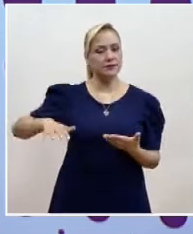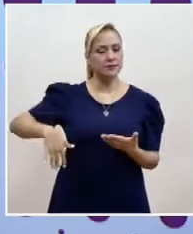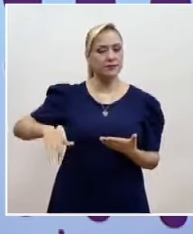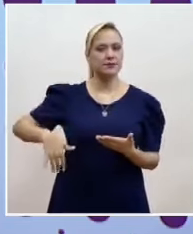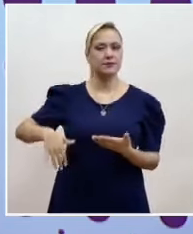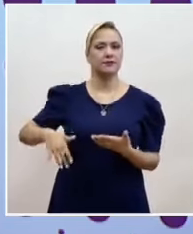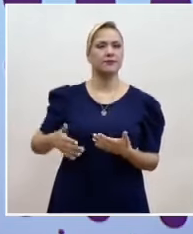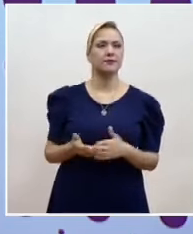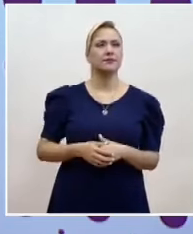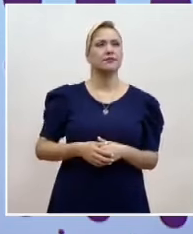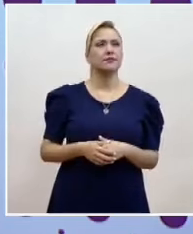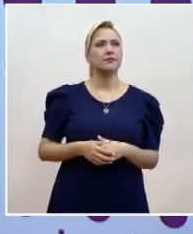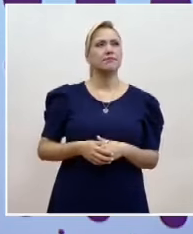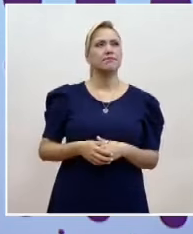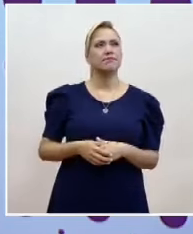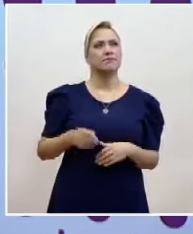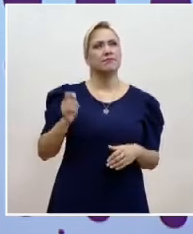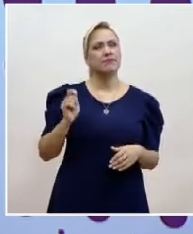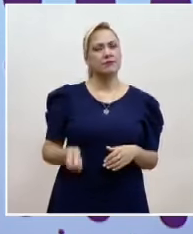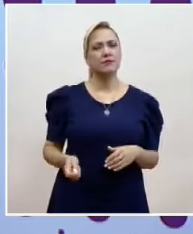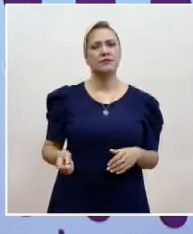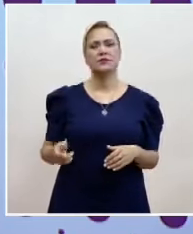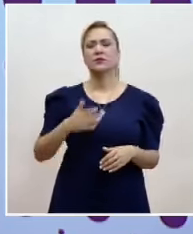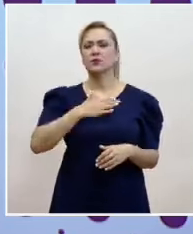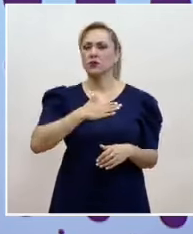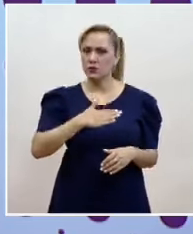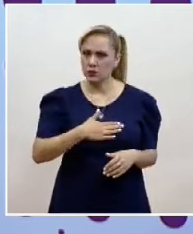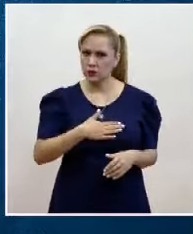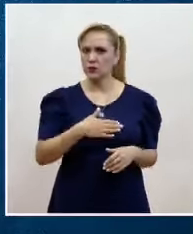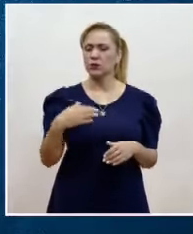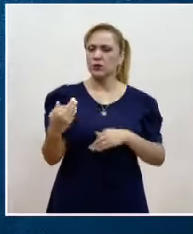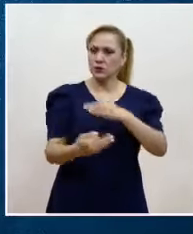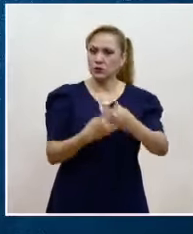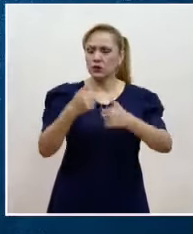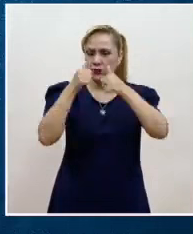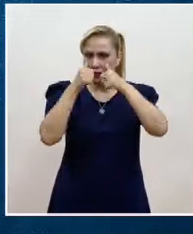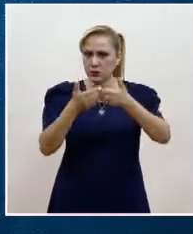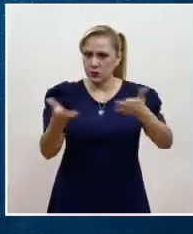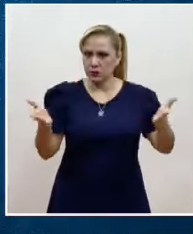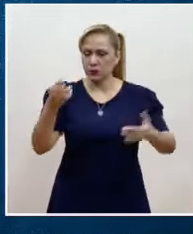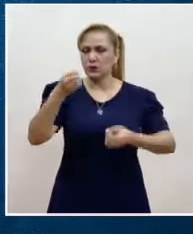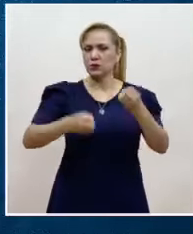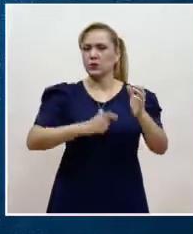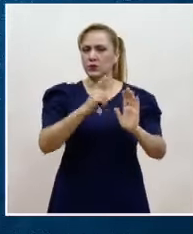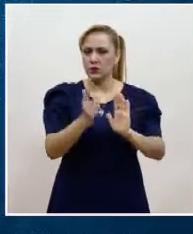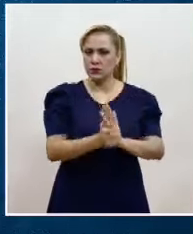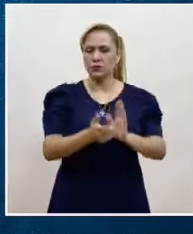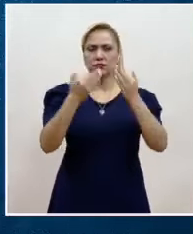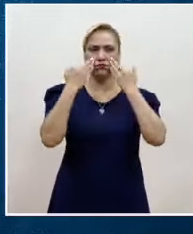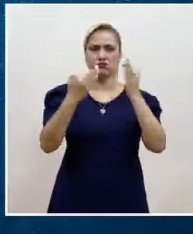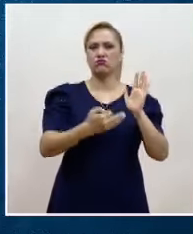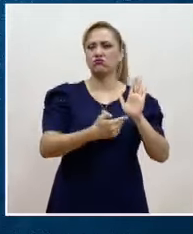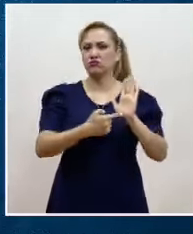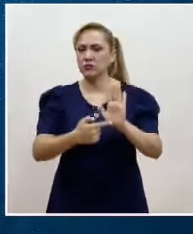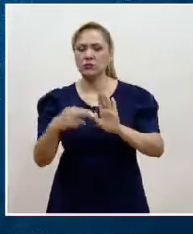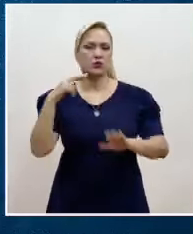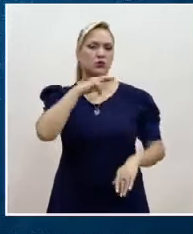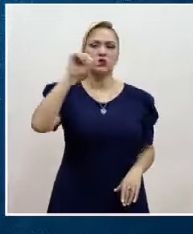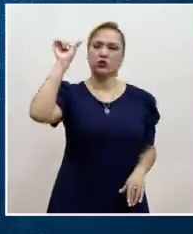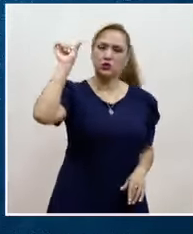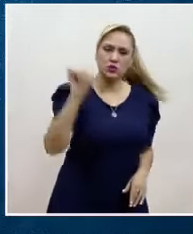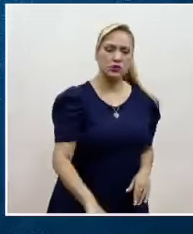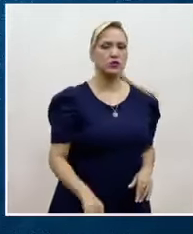digamos, en términos introductorios, de democratizar la justicia, también se habla de rendición de cuentas, de transparencia, tú hablabas de justicia expedita o de acceso a